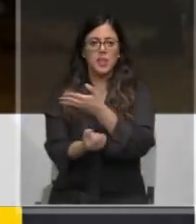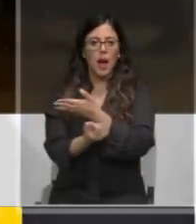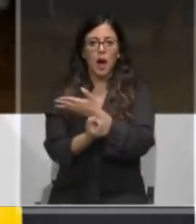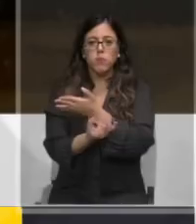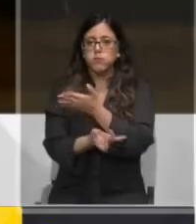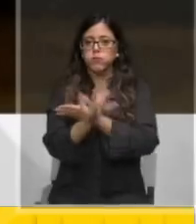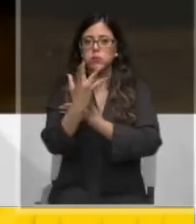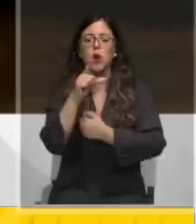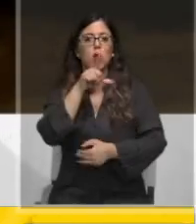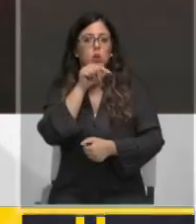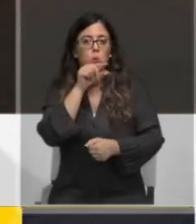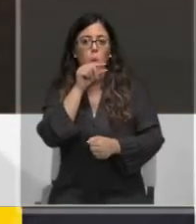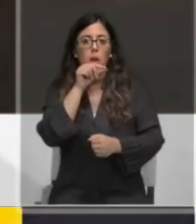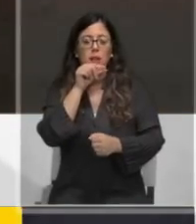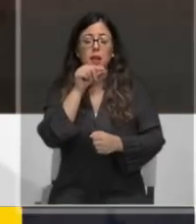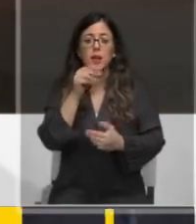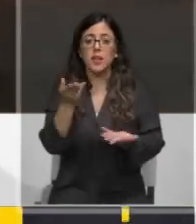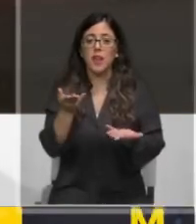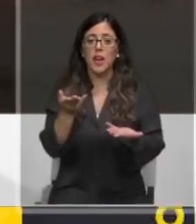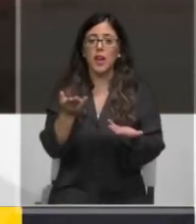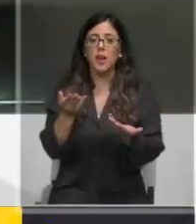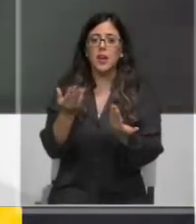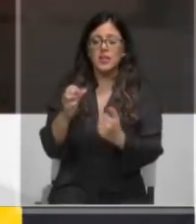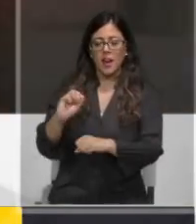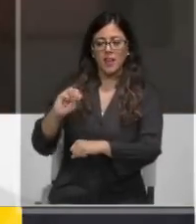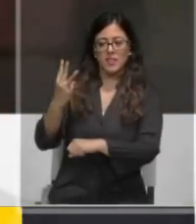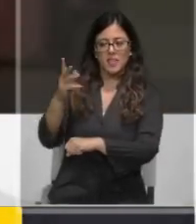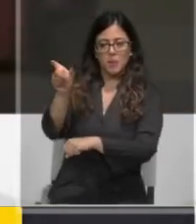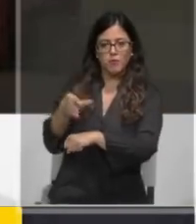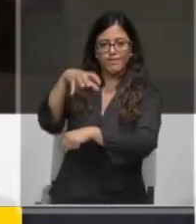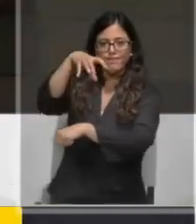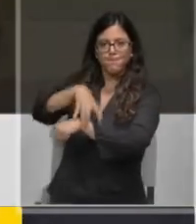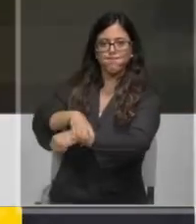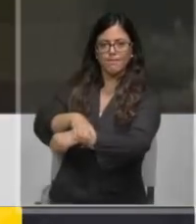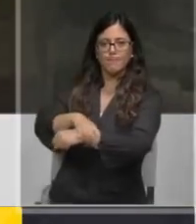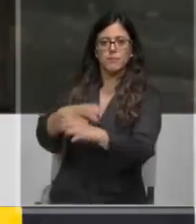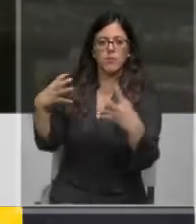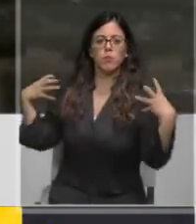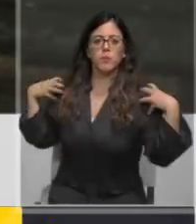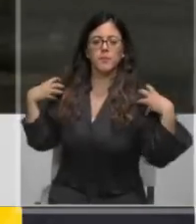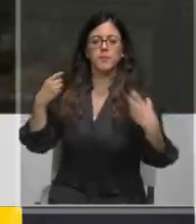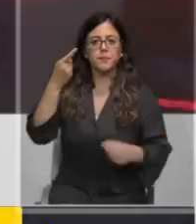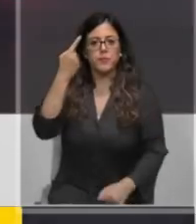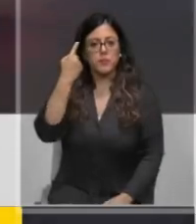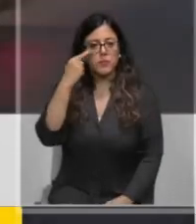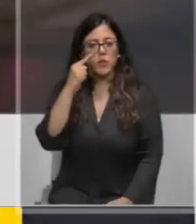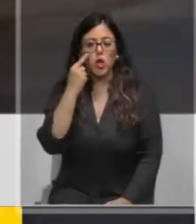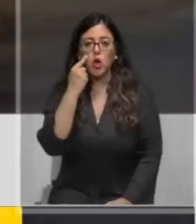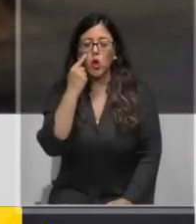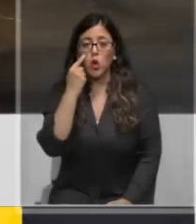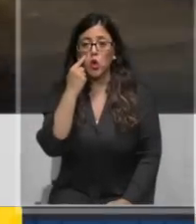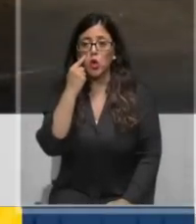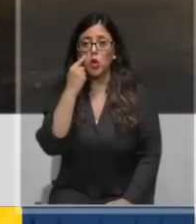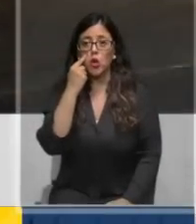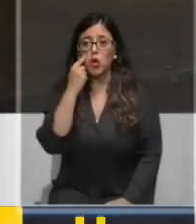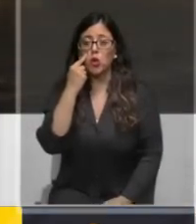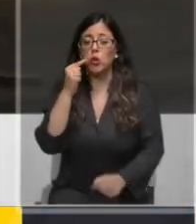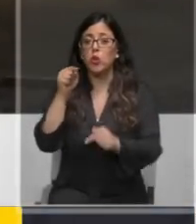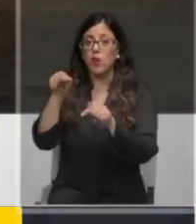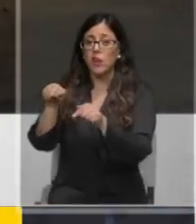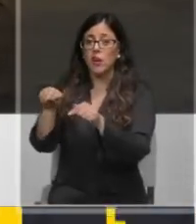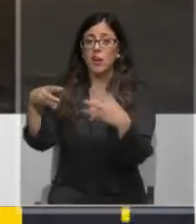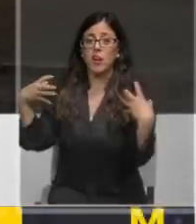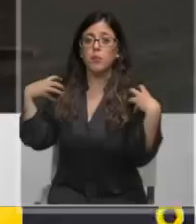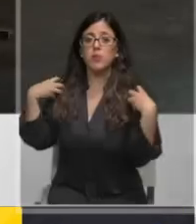oficial E indica de la dirección de este tercer implicado pero debemos indicar respecto a que está implicado en la balacera